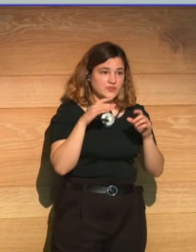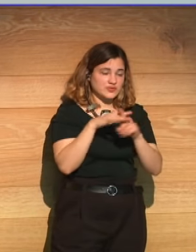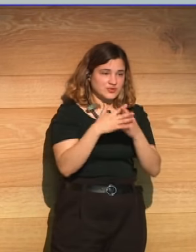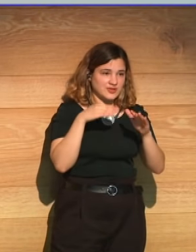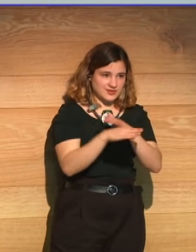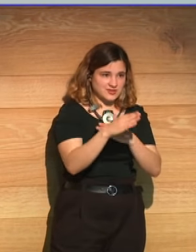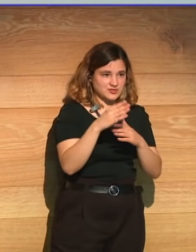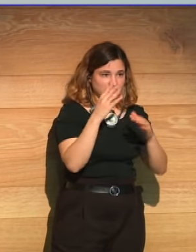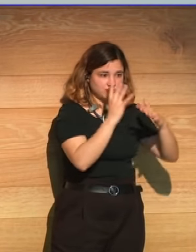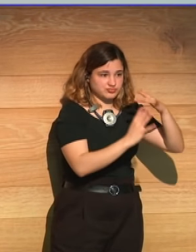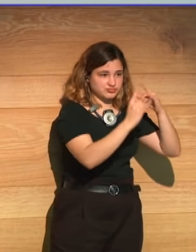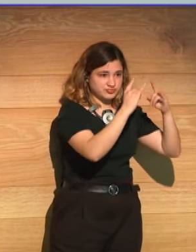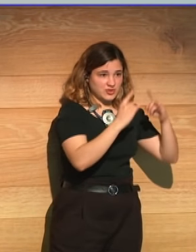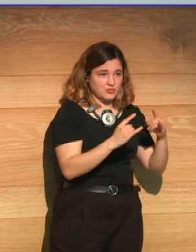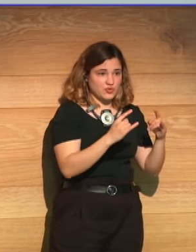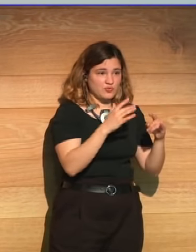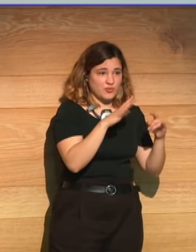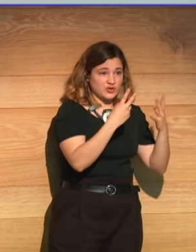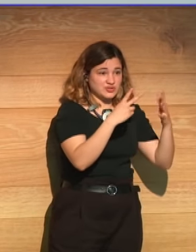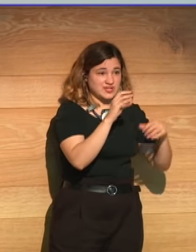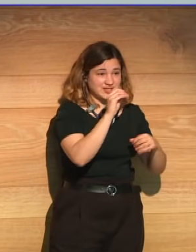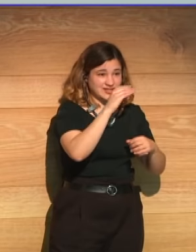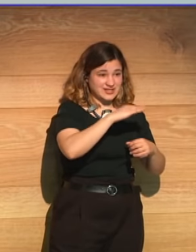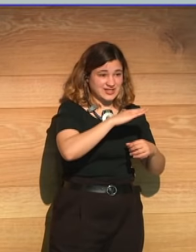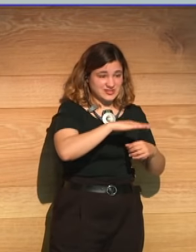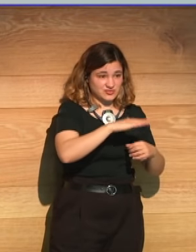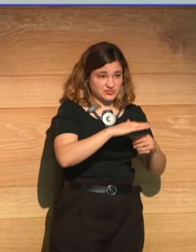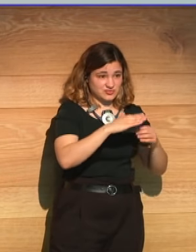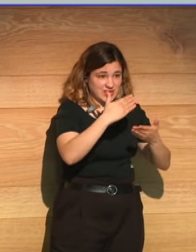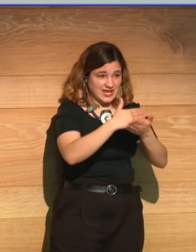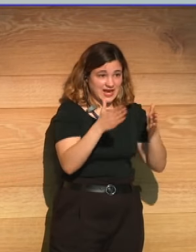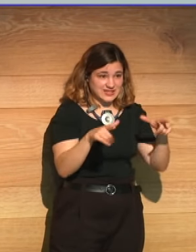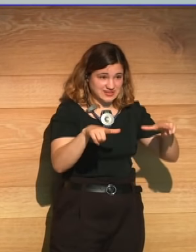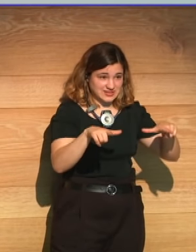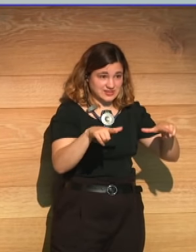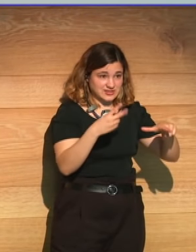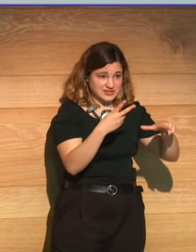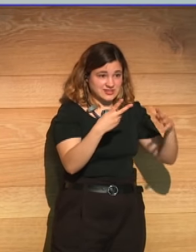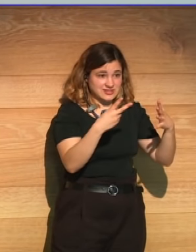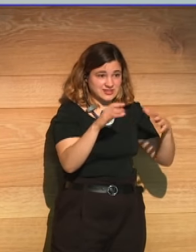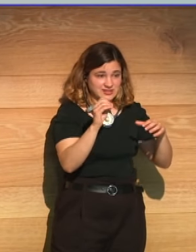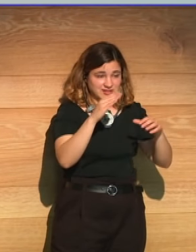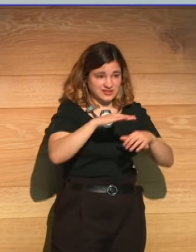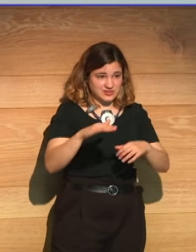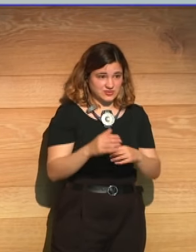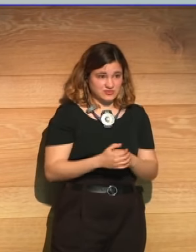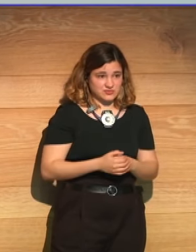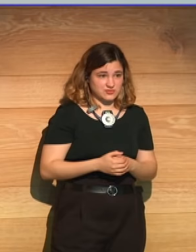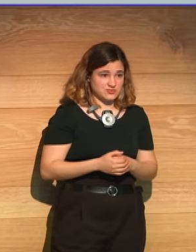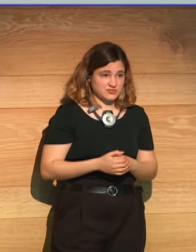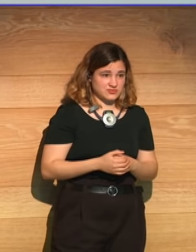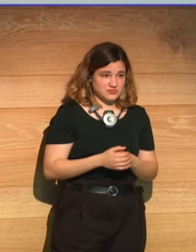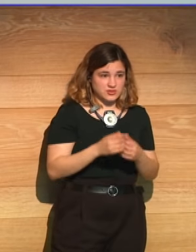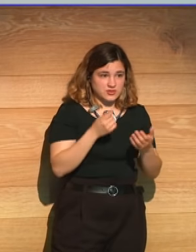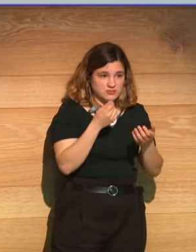campos de refugiados tenemos un promedio de 70 niños por aula. En muchos casos no tienen material educativo, ni lo más mínimo,